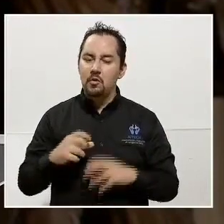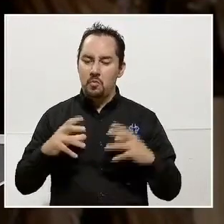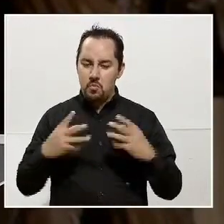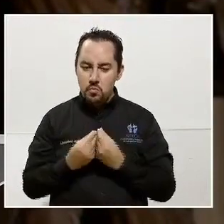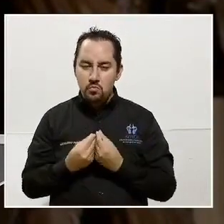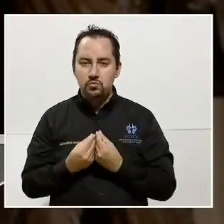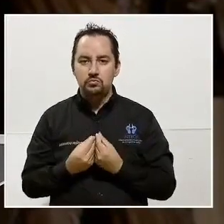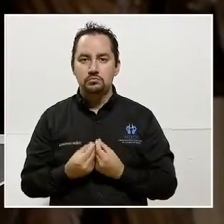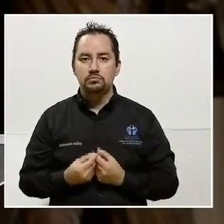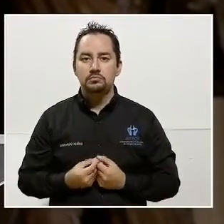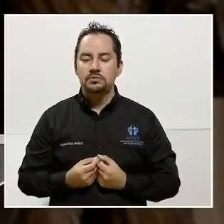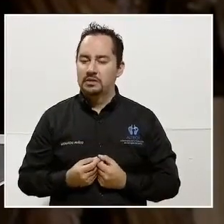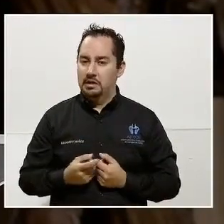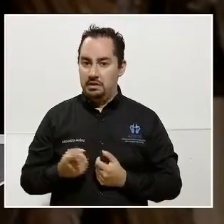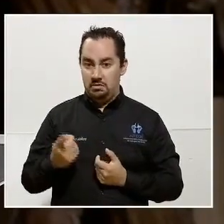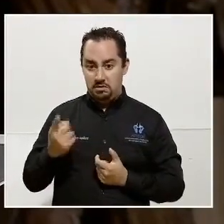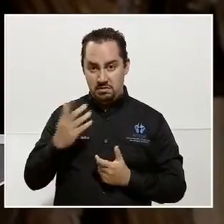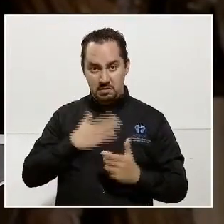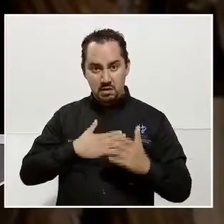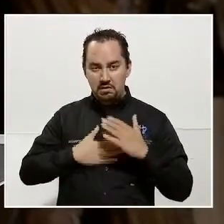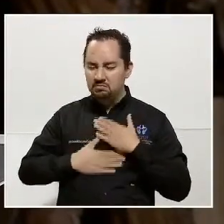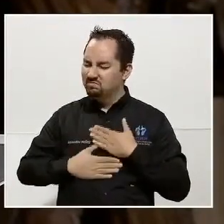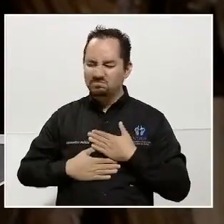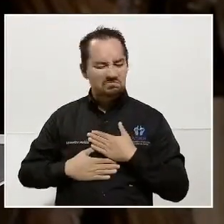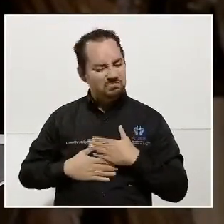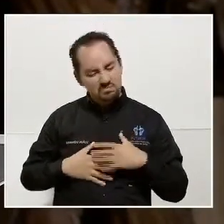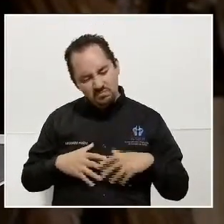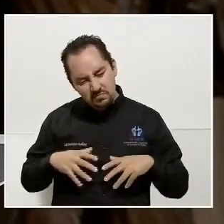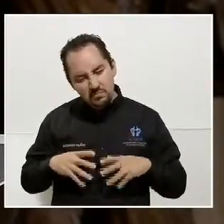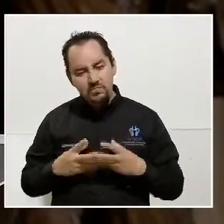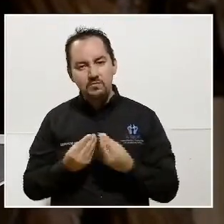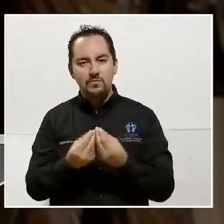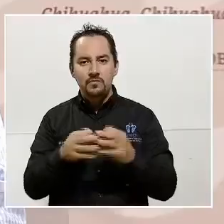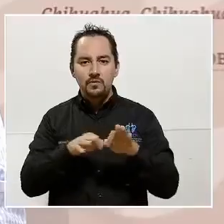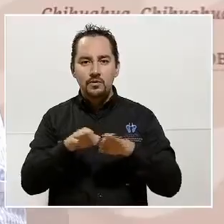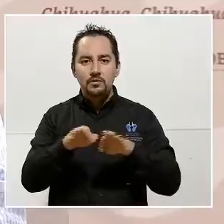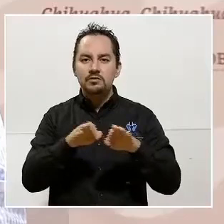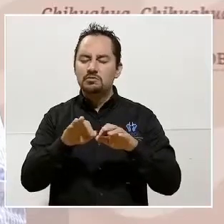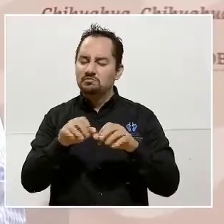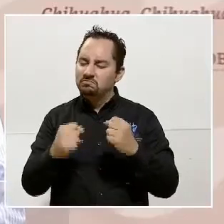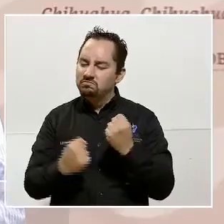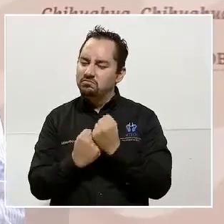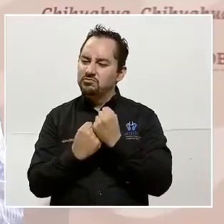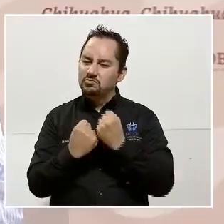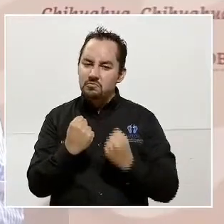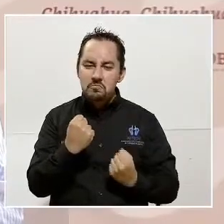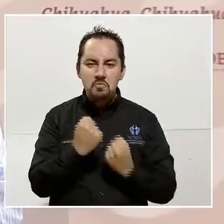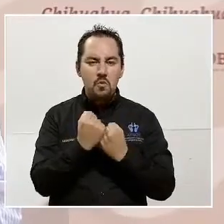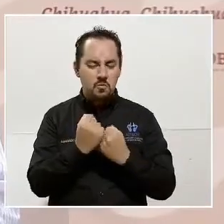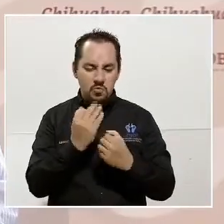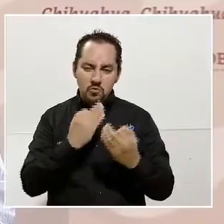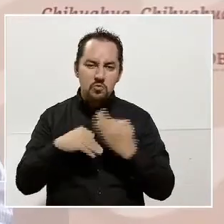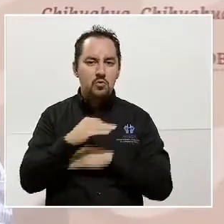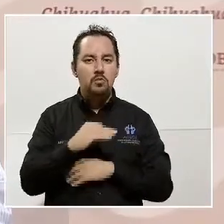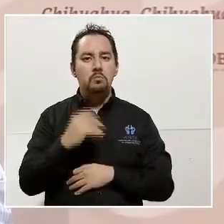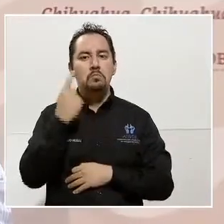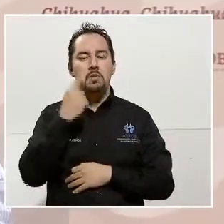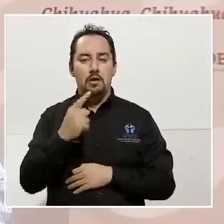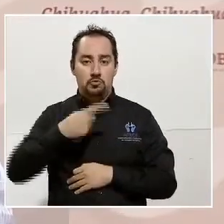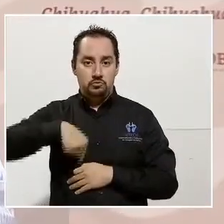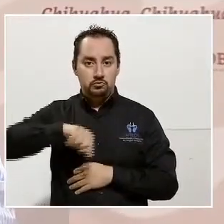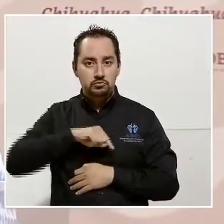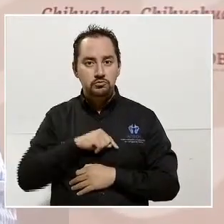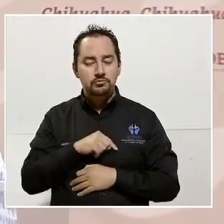colegiada, incansable, independiente, solidaria y con toda nuestra fuerza